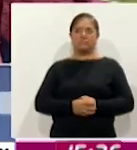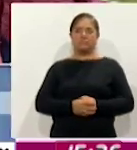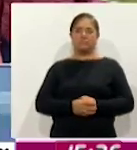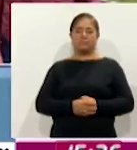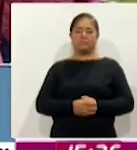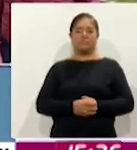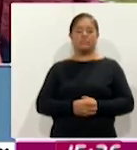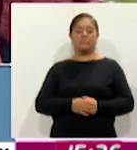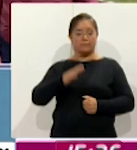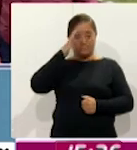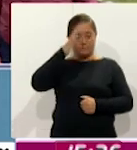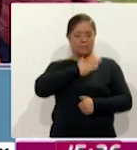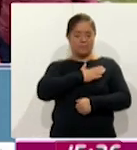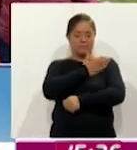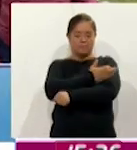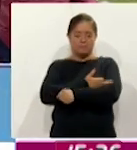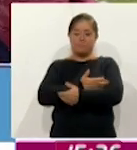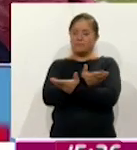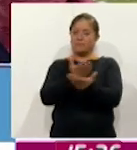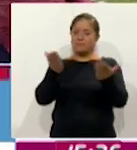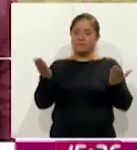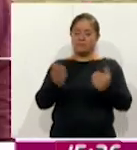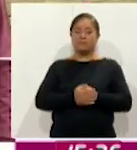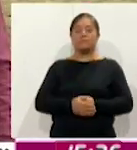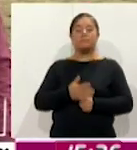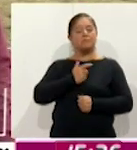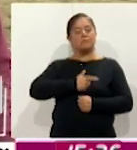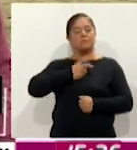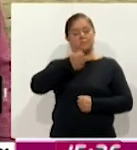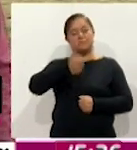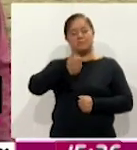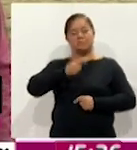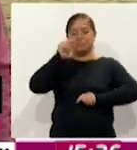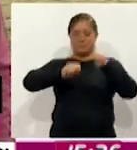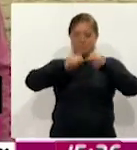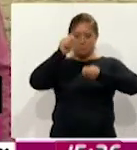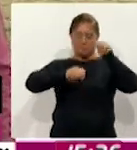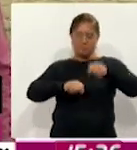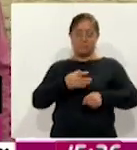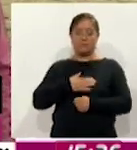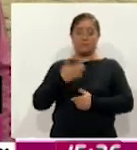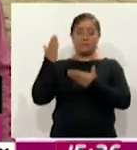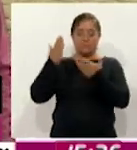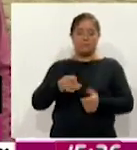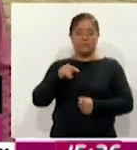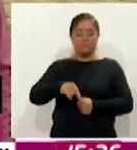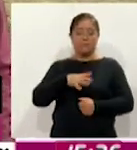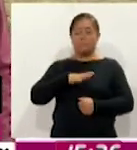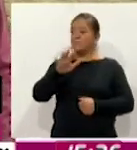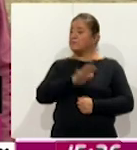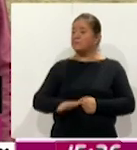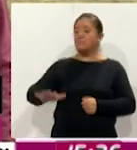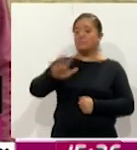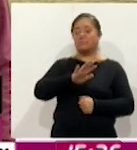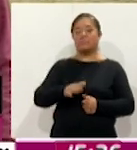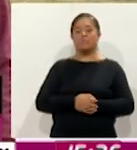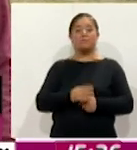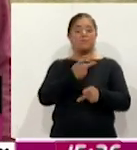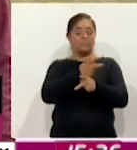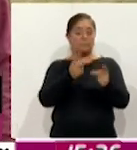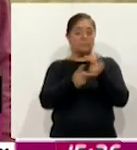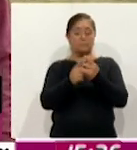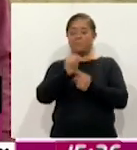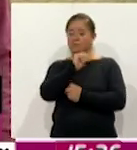Nelly Auditorio, muy buena tarde, un gusto saludarles desde Tetla de la Solidaridad. Nos encontramos en las instalaciones del